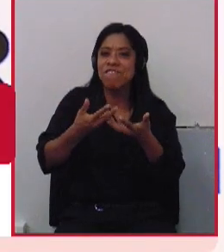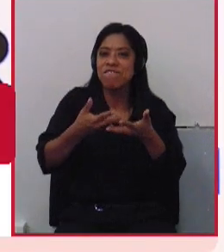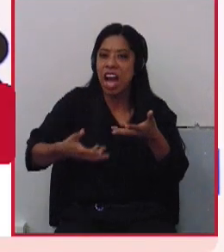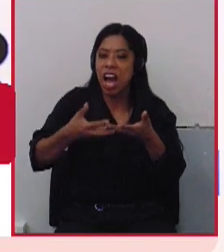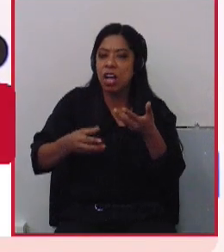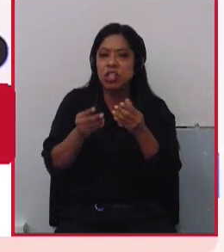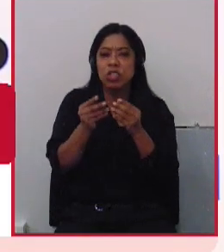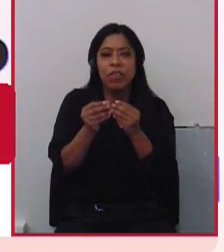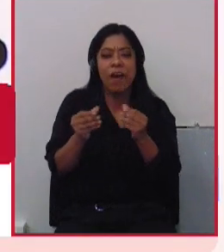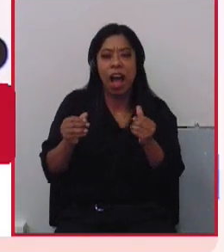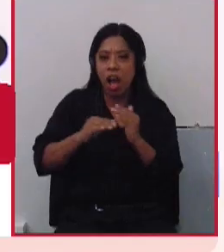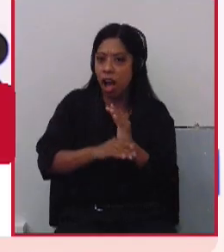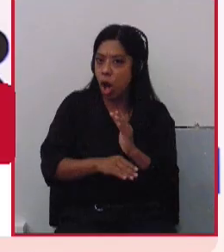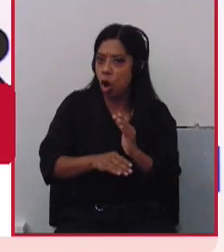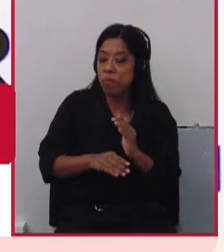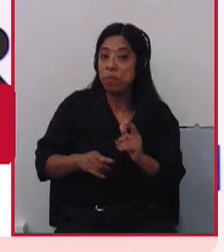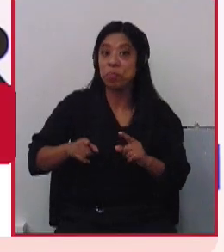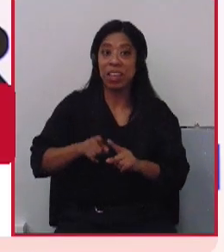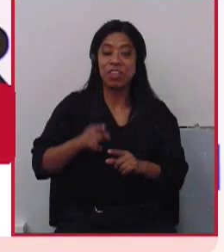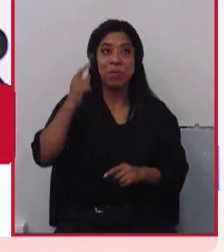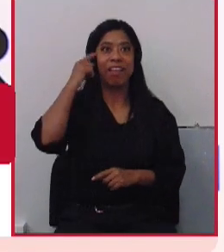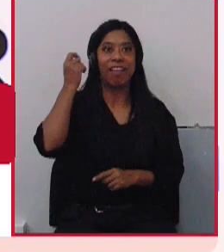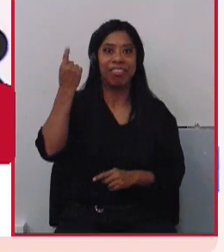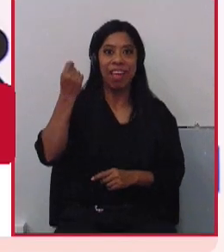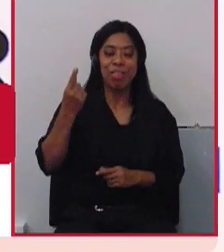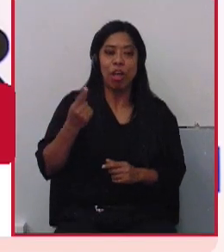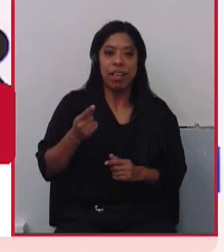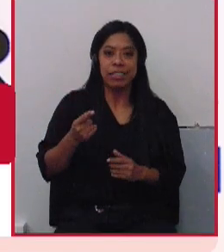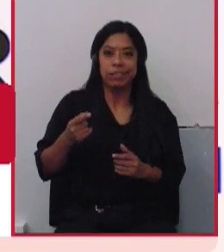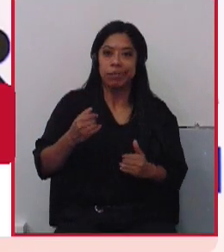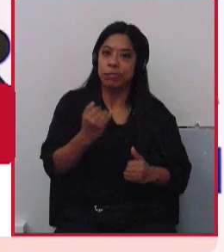que tengo entendido que este proceso puede